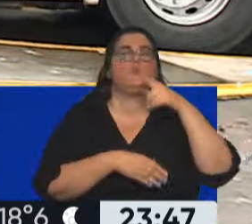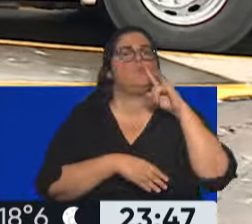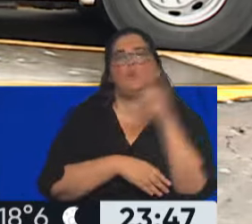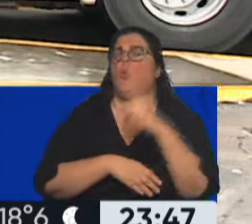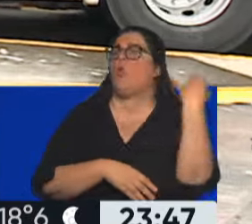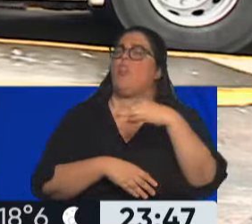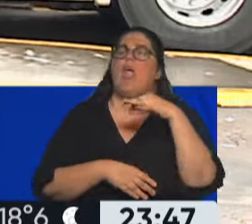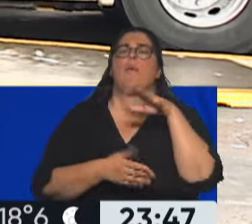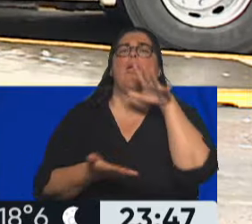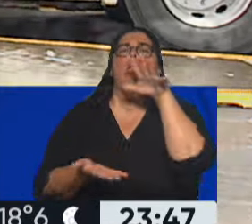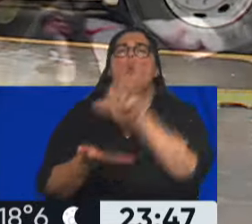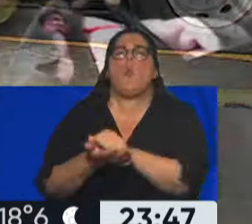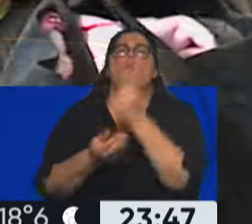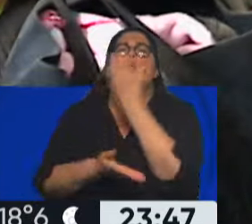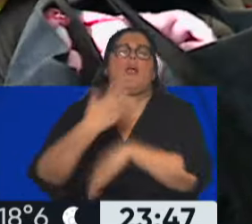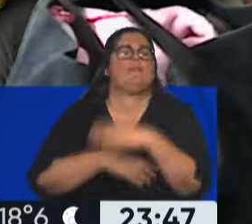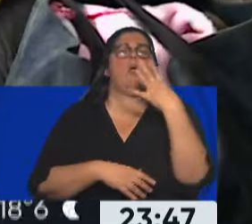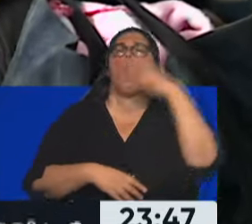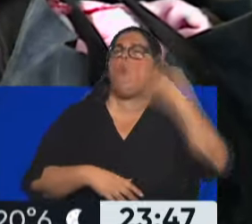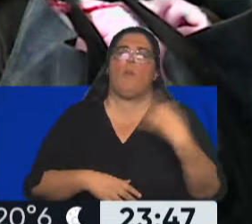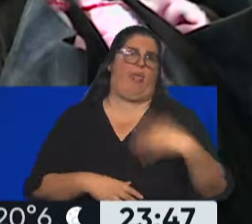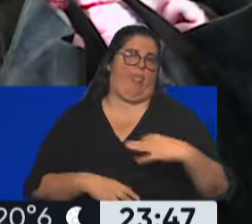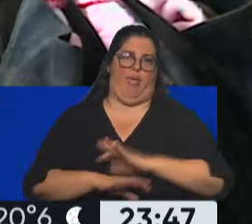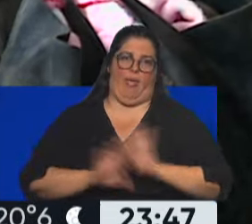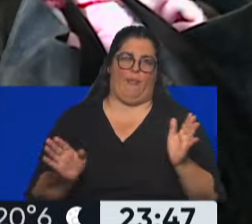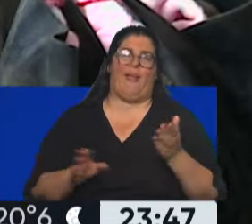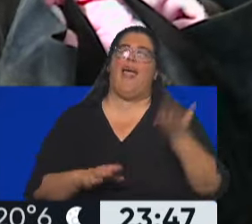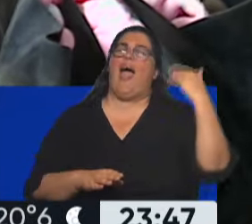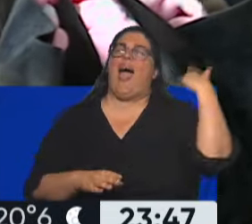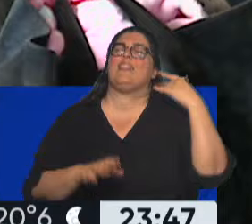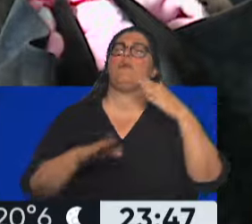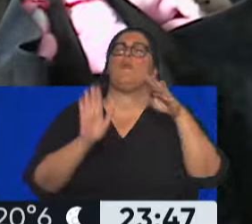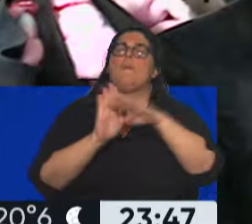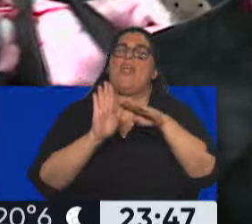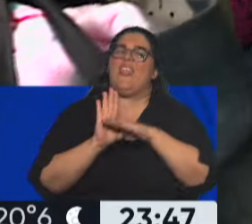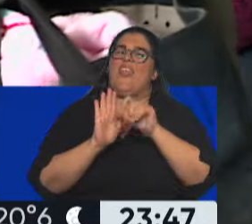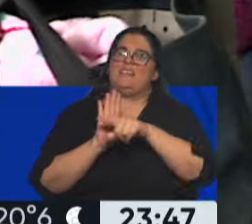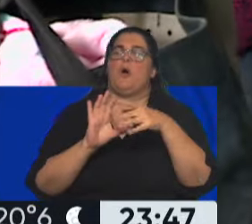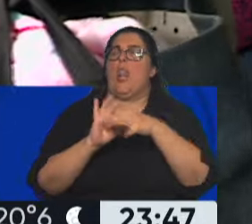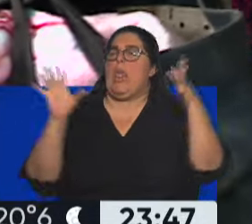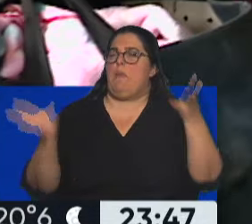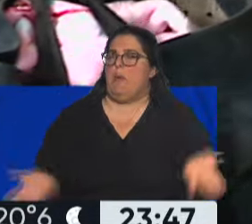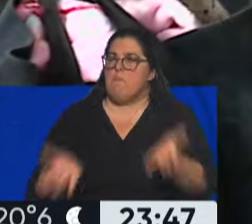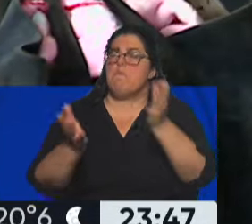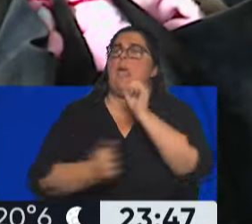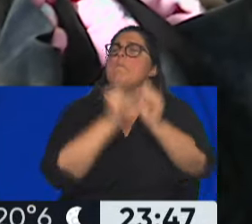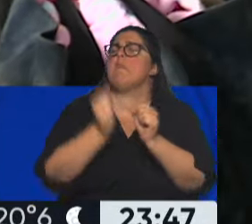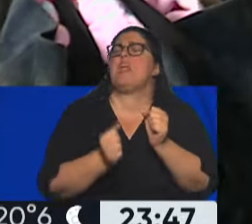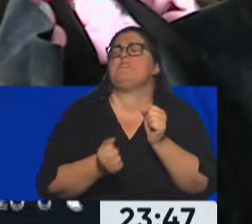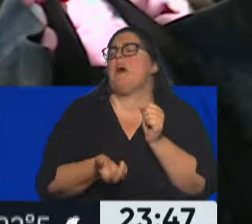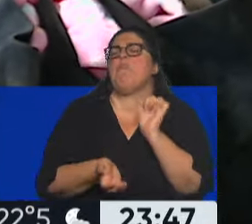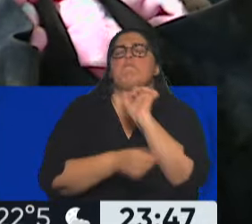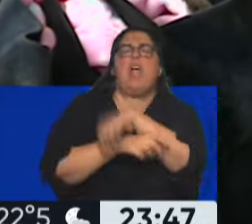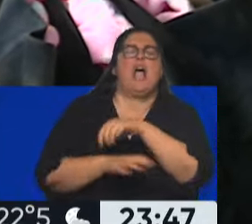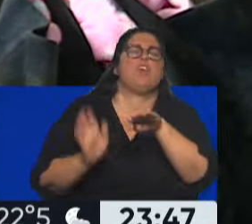cupo de pasajes por discapacidad. Luego de las medidas de desregulación de Sturzenegger, muchas empresas dejaron de cumplir con esta norma